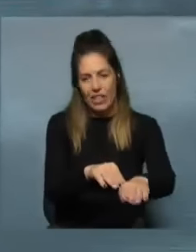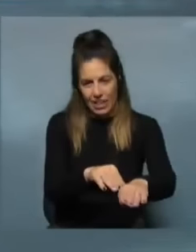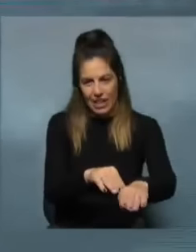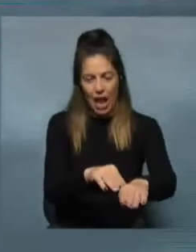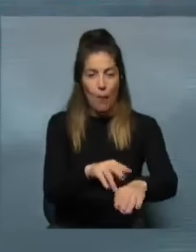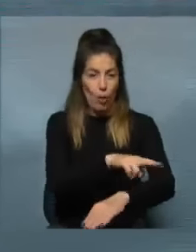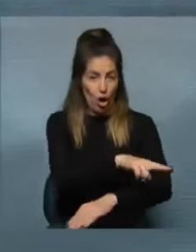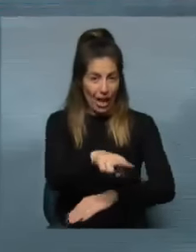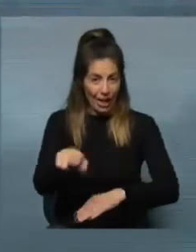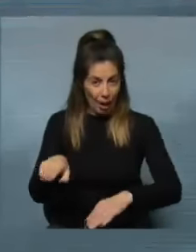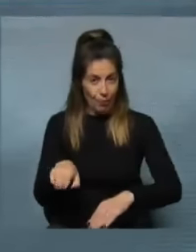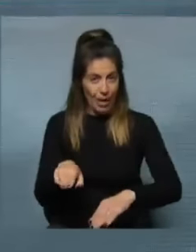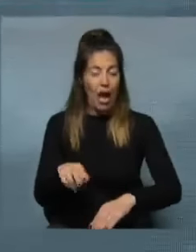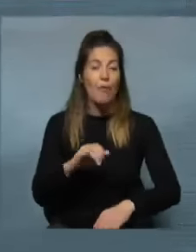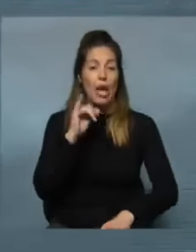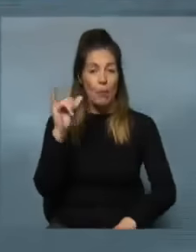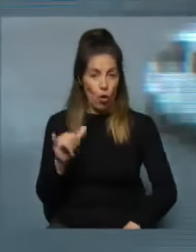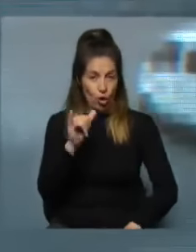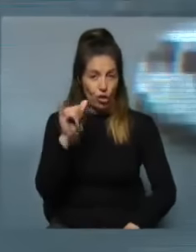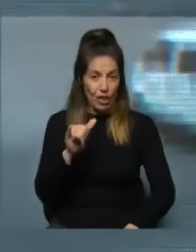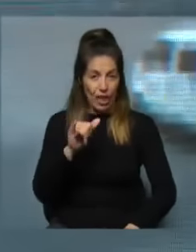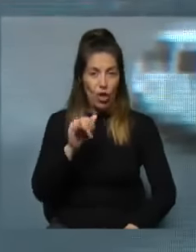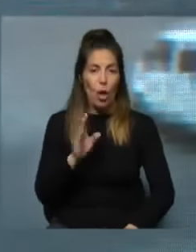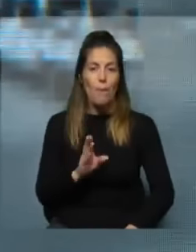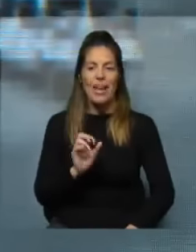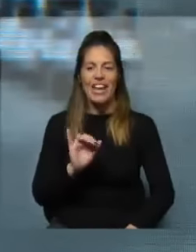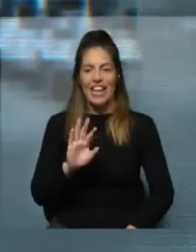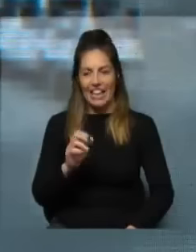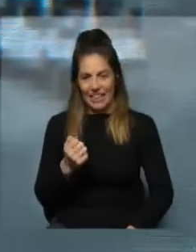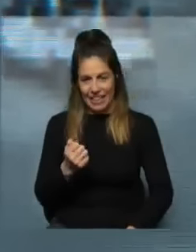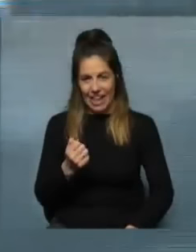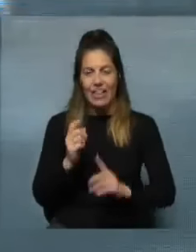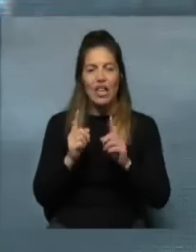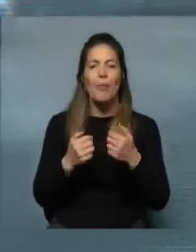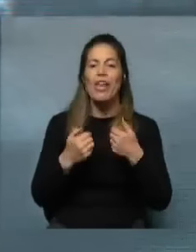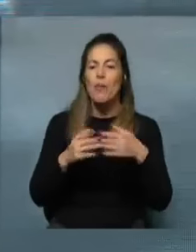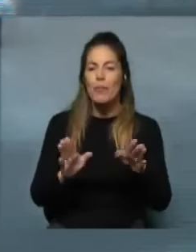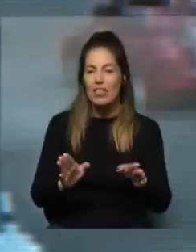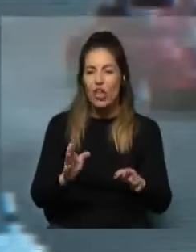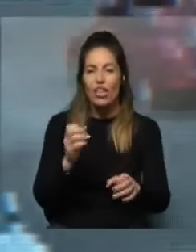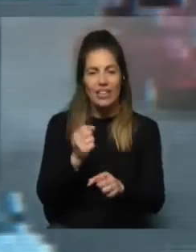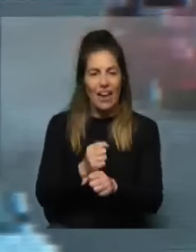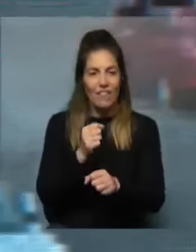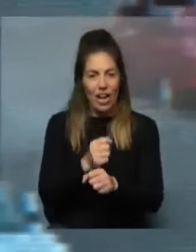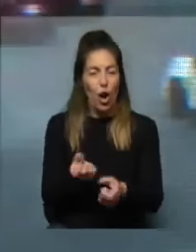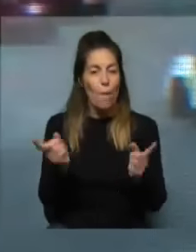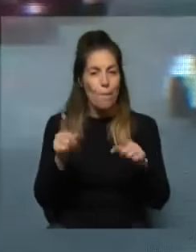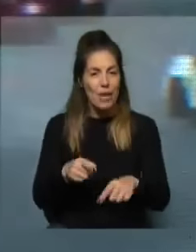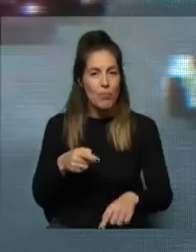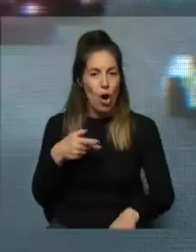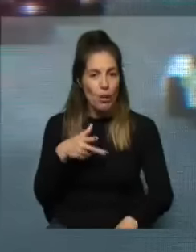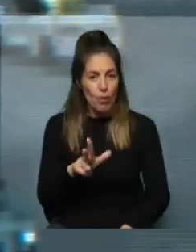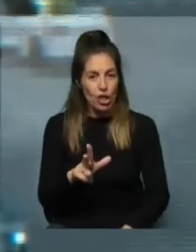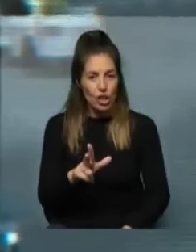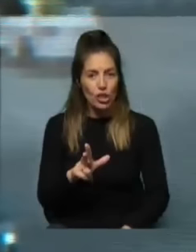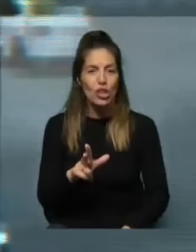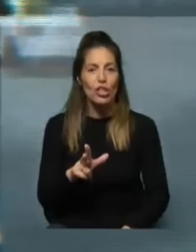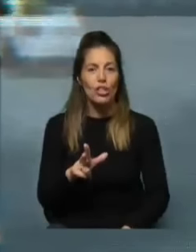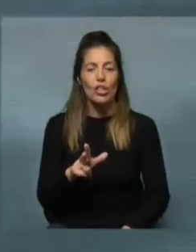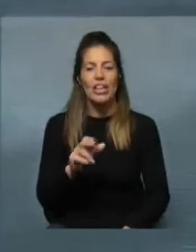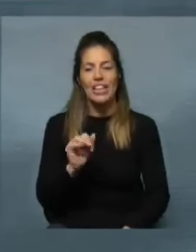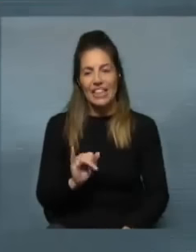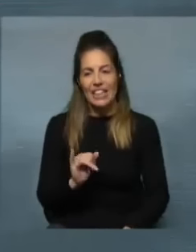la Rambla. Habíamos comentado la de Juana Pereira. También comenzó este mismo trabajo en Hipólito Yrigoyen, no sé si lo han visto